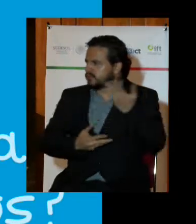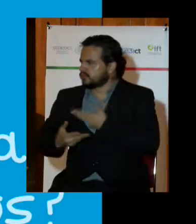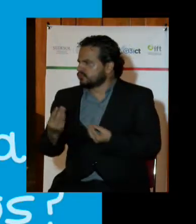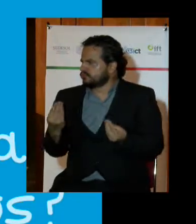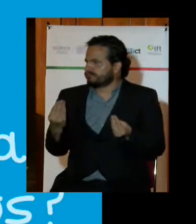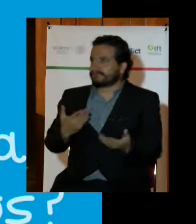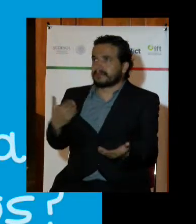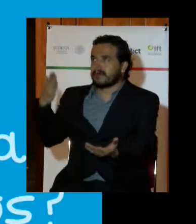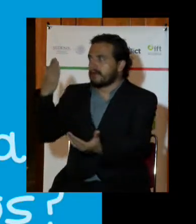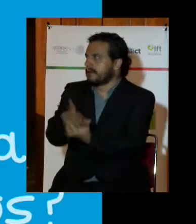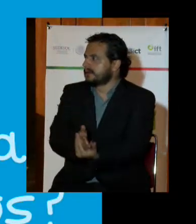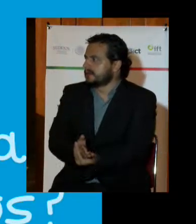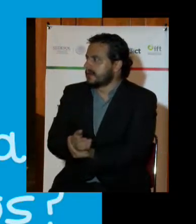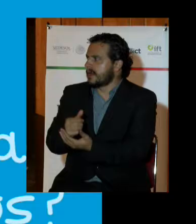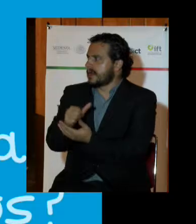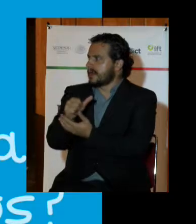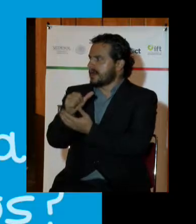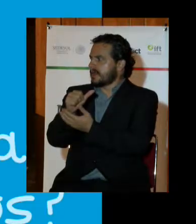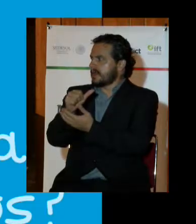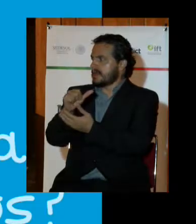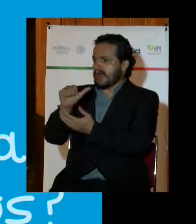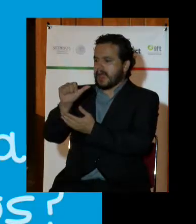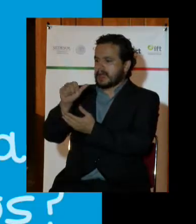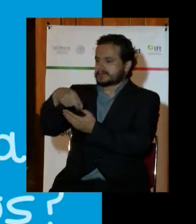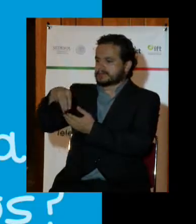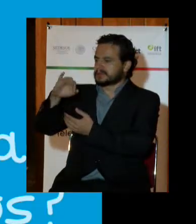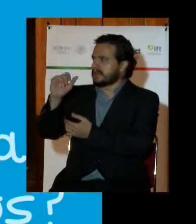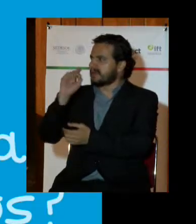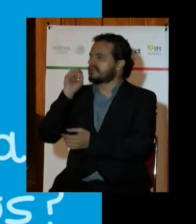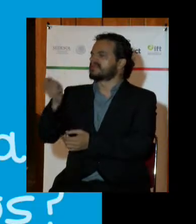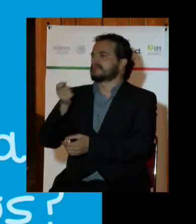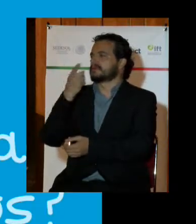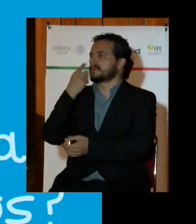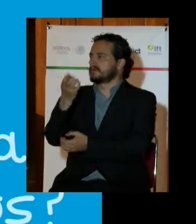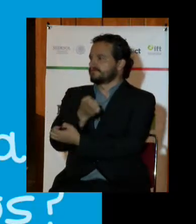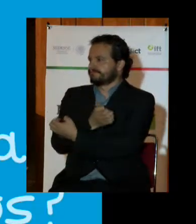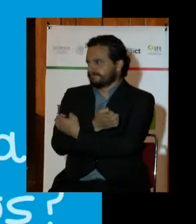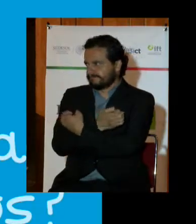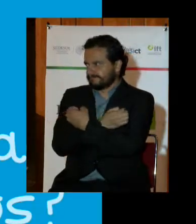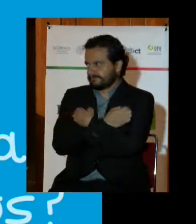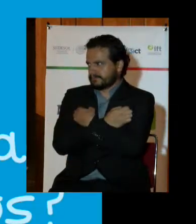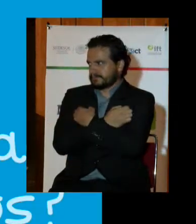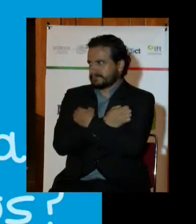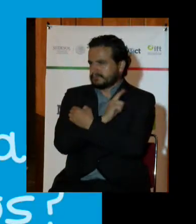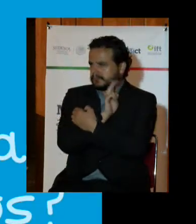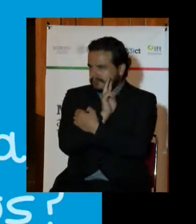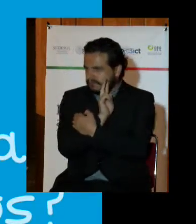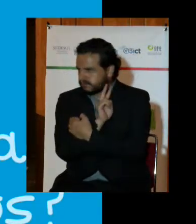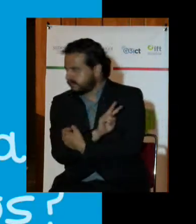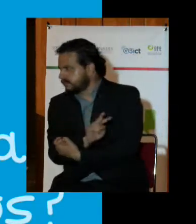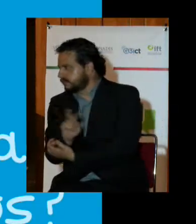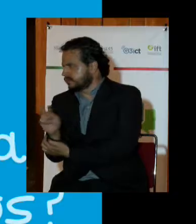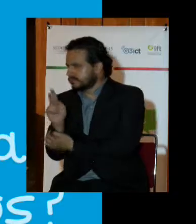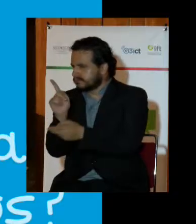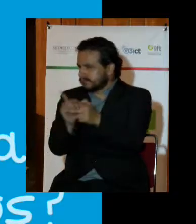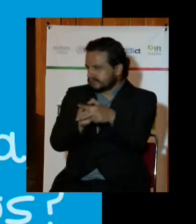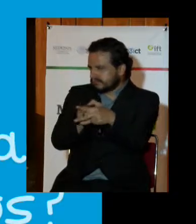también en términos de educación y en cuestiones geográficas. Quisiéramos que